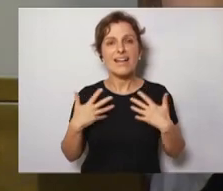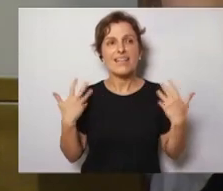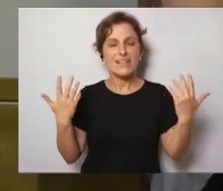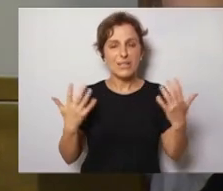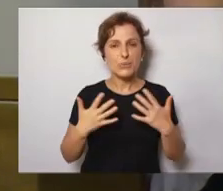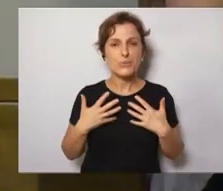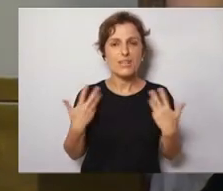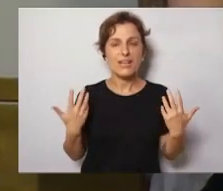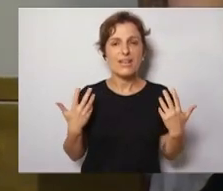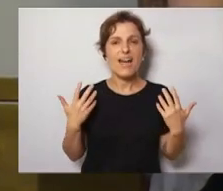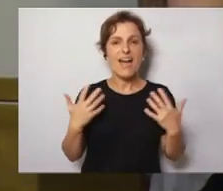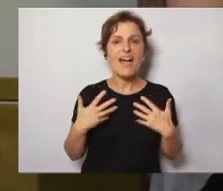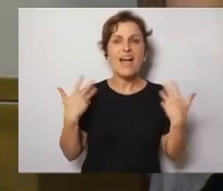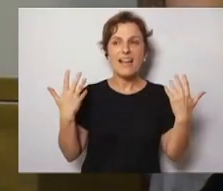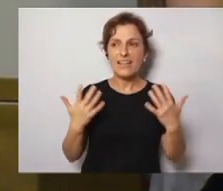ay